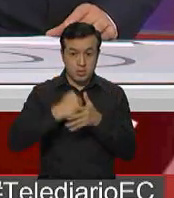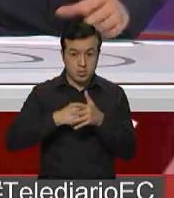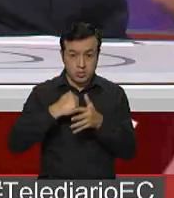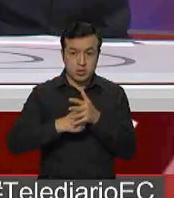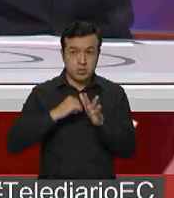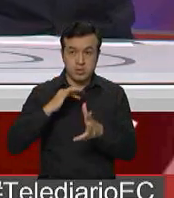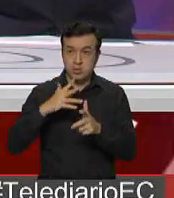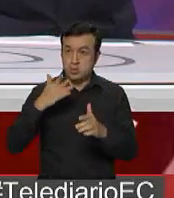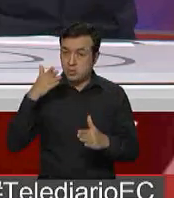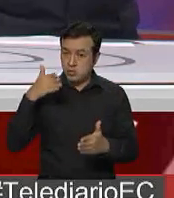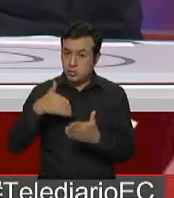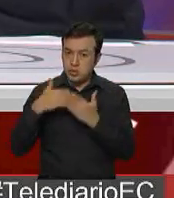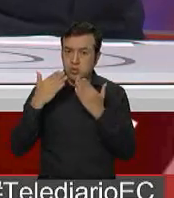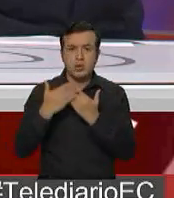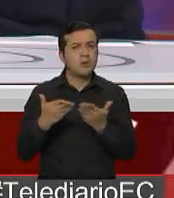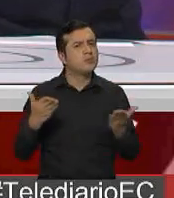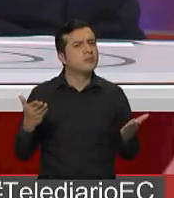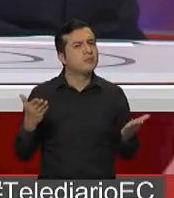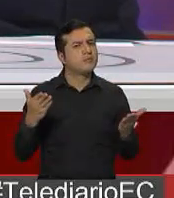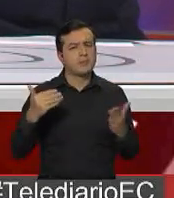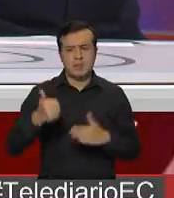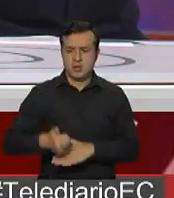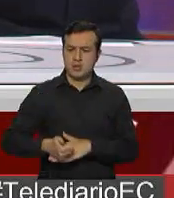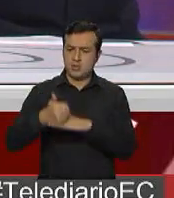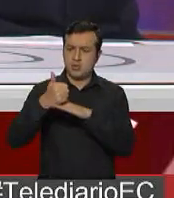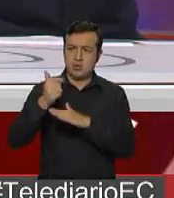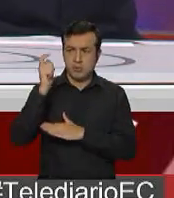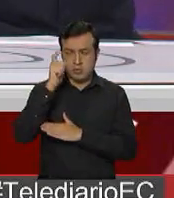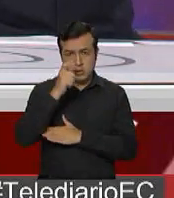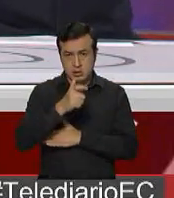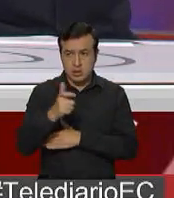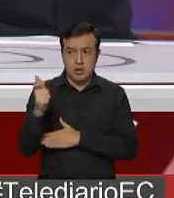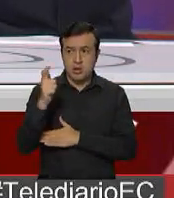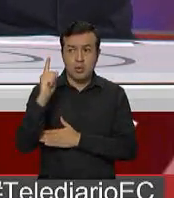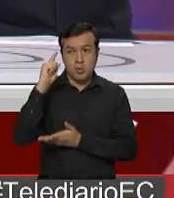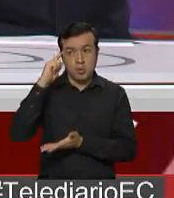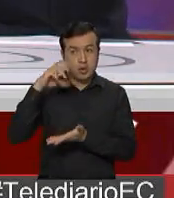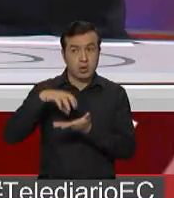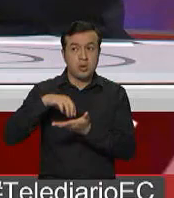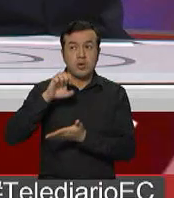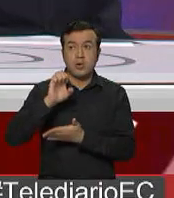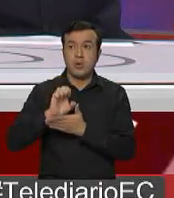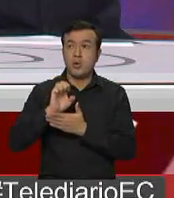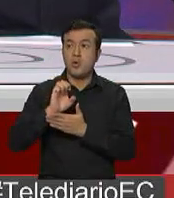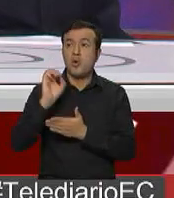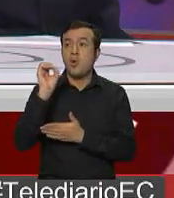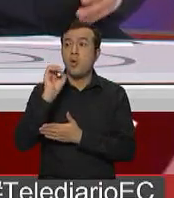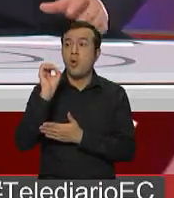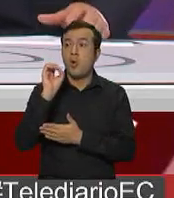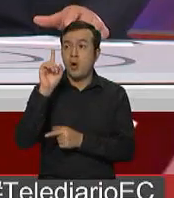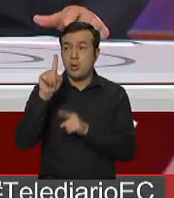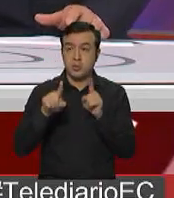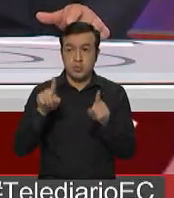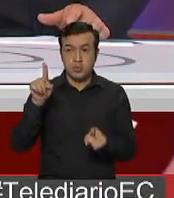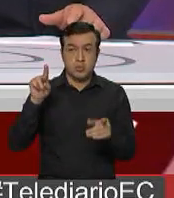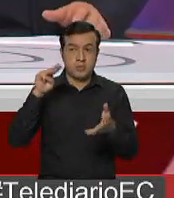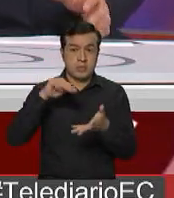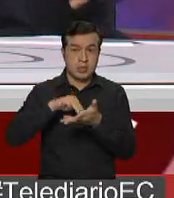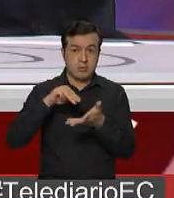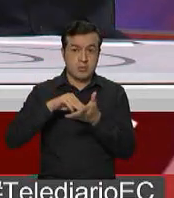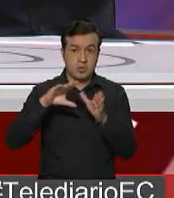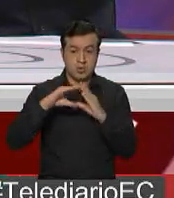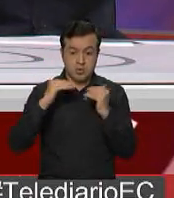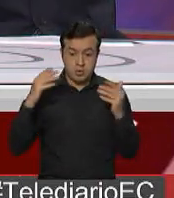la corrupción. Pero las autoridades de la Fiscalía o del Gobierno Nacional o eventualmente también los integrantes de la Comisión